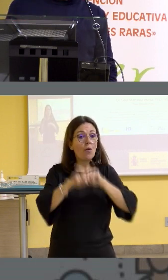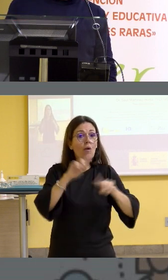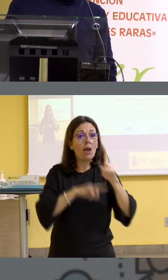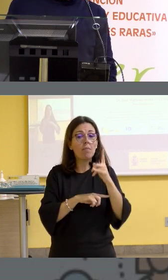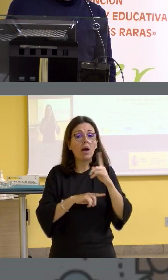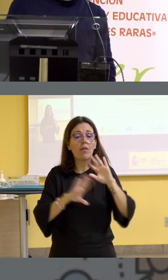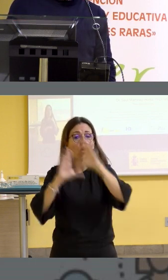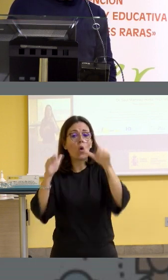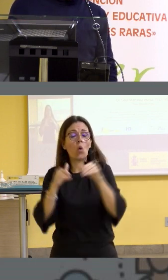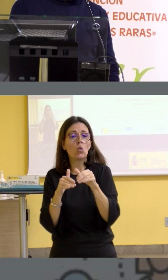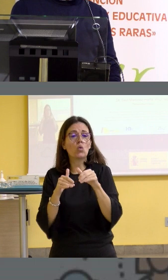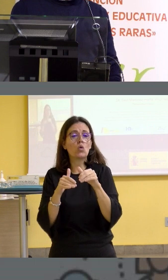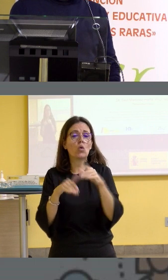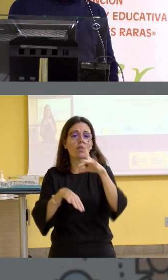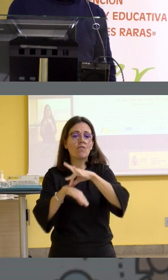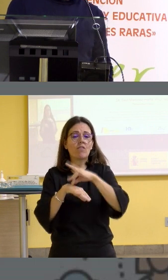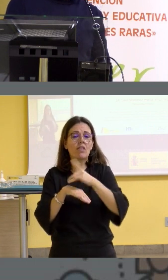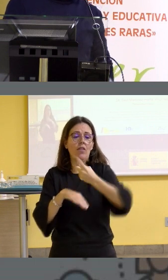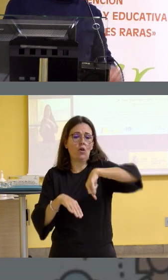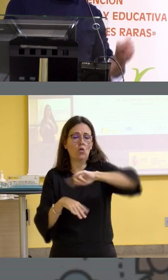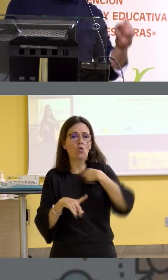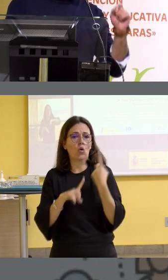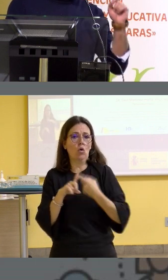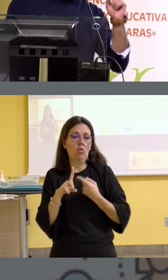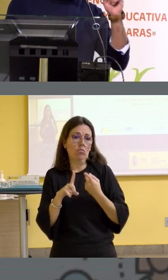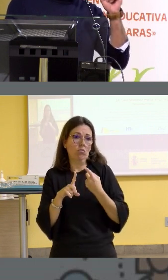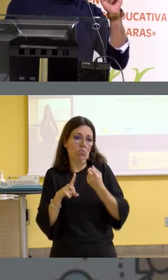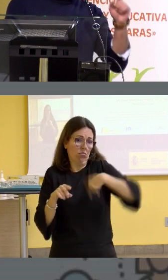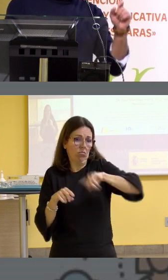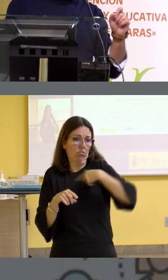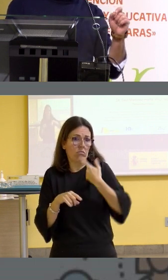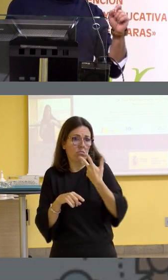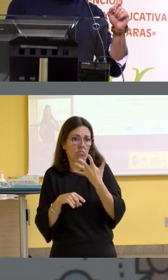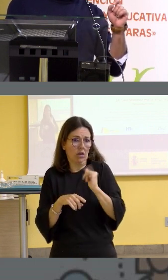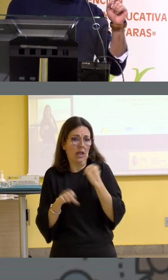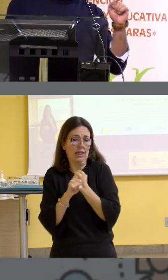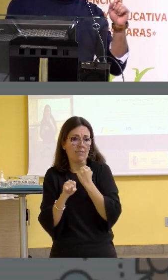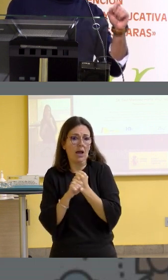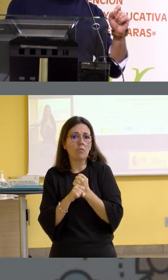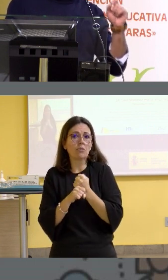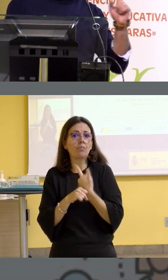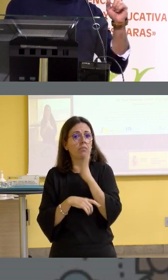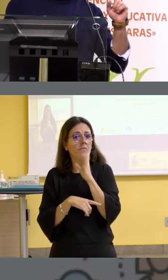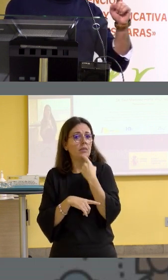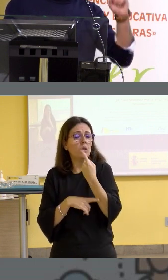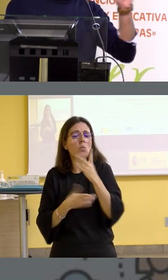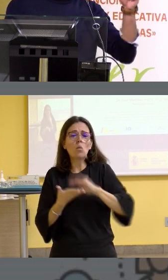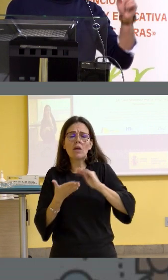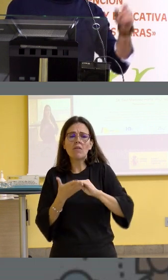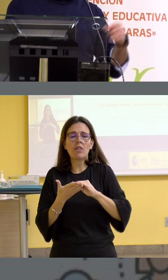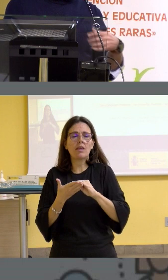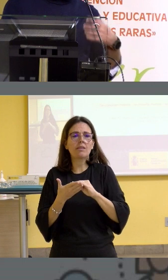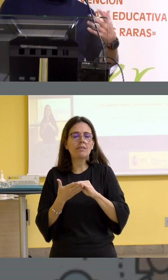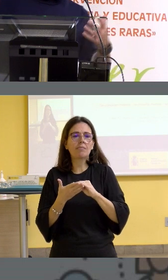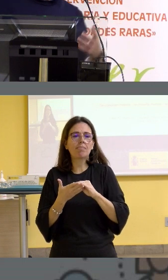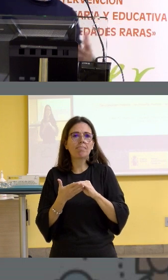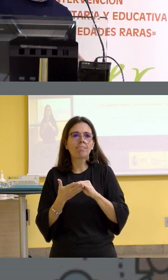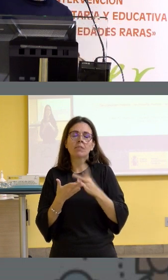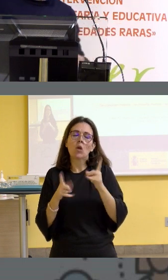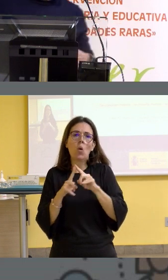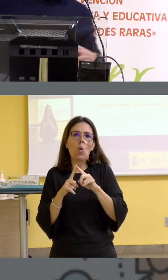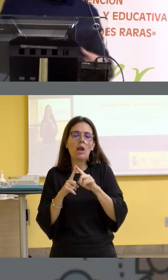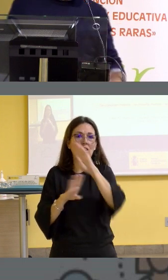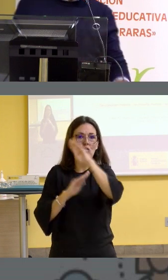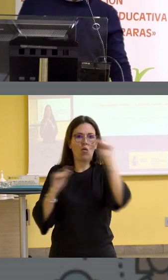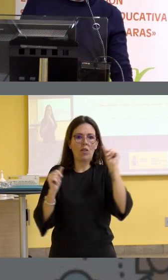del conjunto de enfermedades que manejamos. Que creo que esto que acabo de decir ahora es lo que muchas veces se pierde, se da un salto muy relevante.